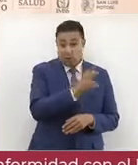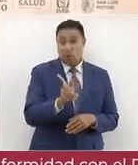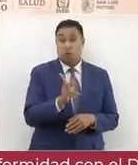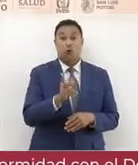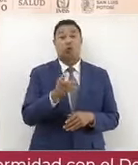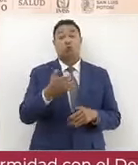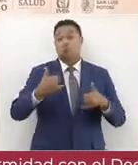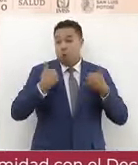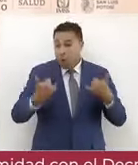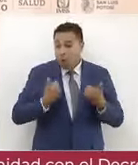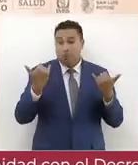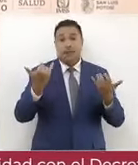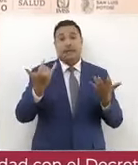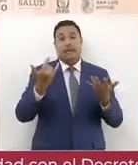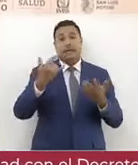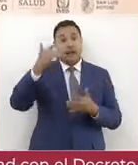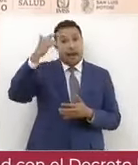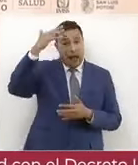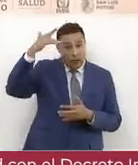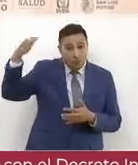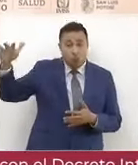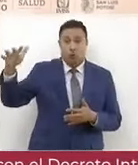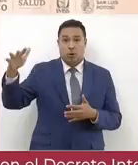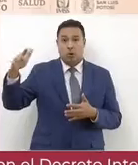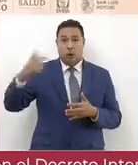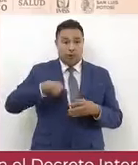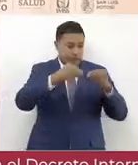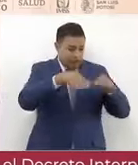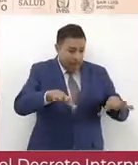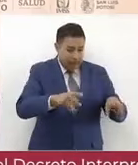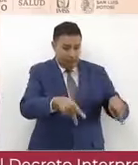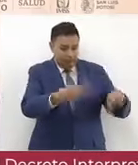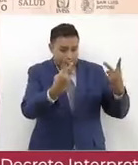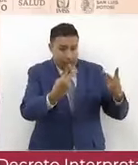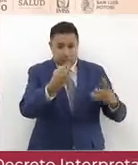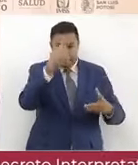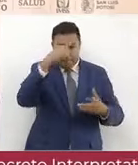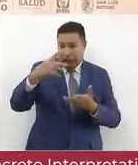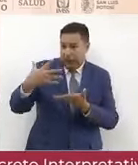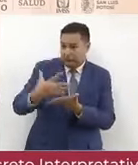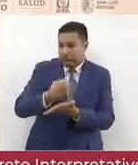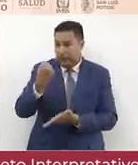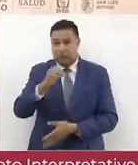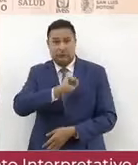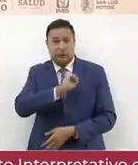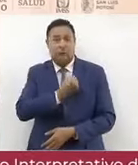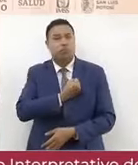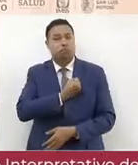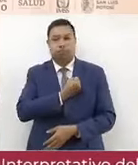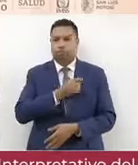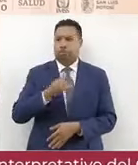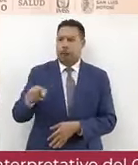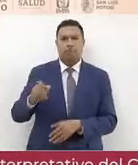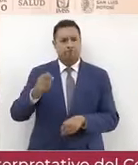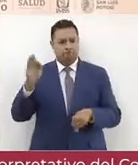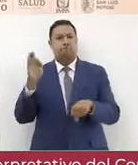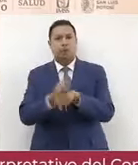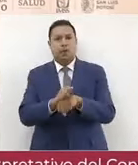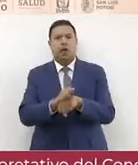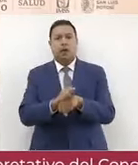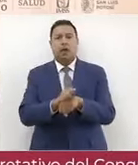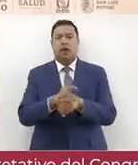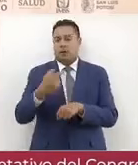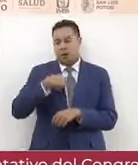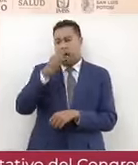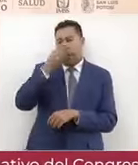adulto o adolescente pierda su patrimonio para tener una salud garantizada. También le